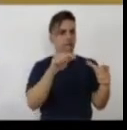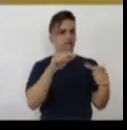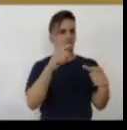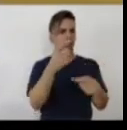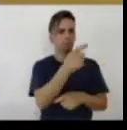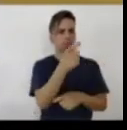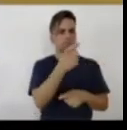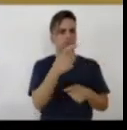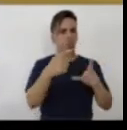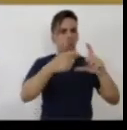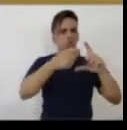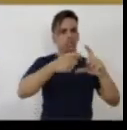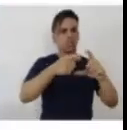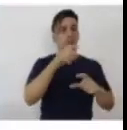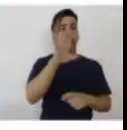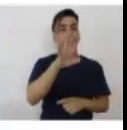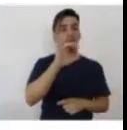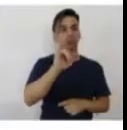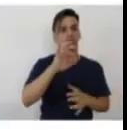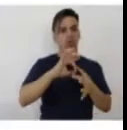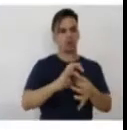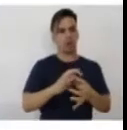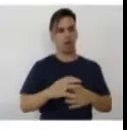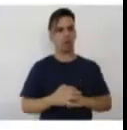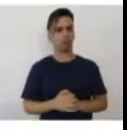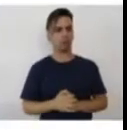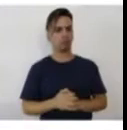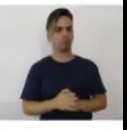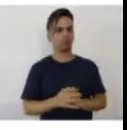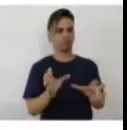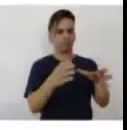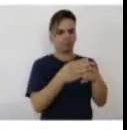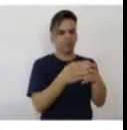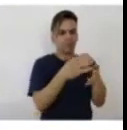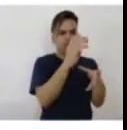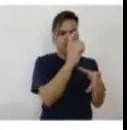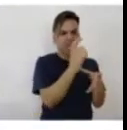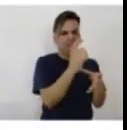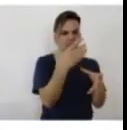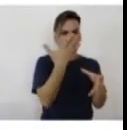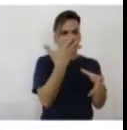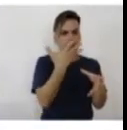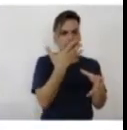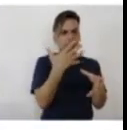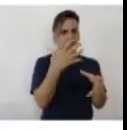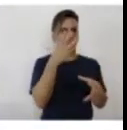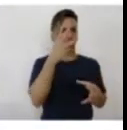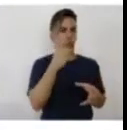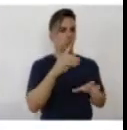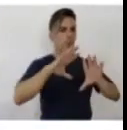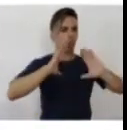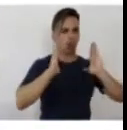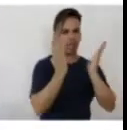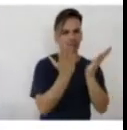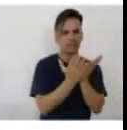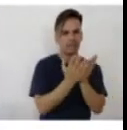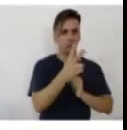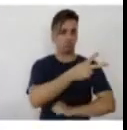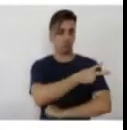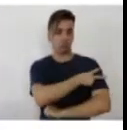y sexto grado? Cuando X pertenece a los números enteros, secundaria